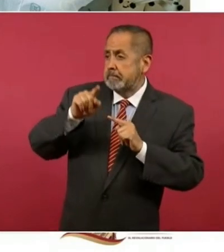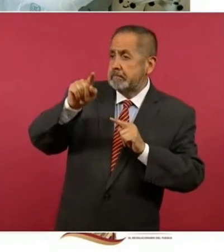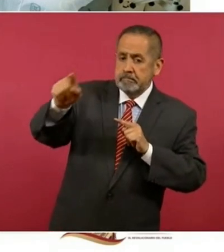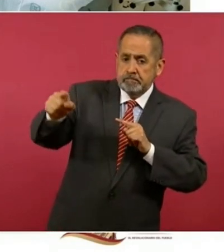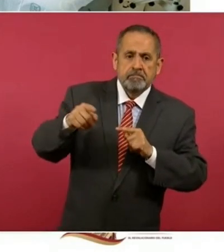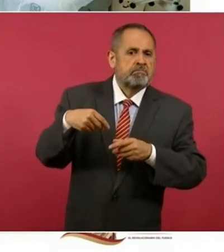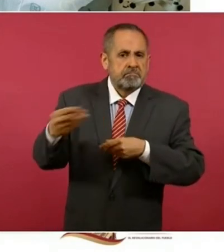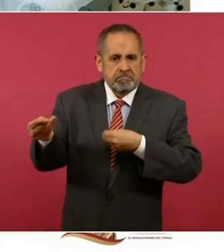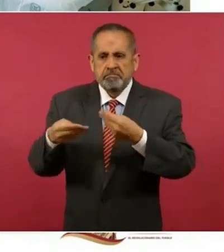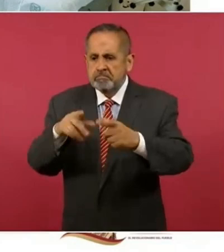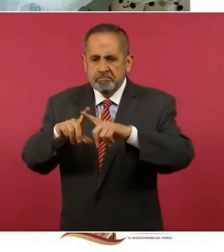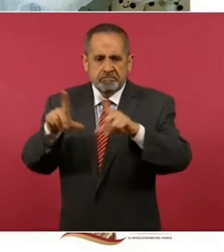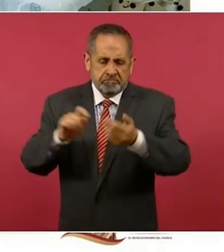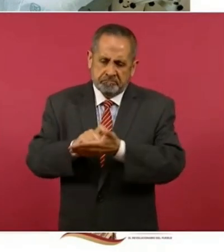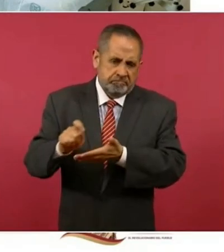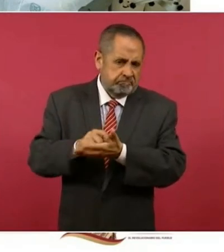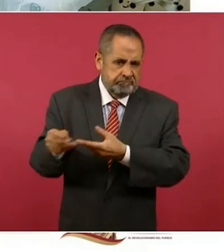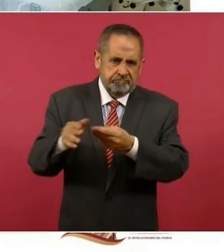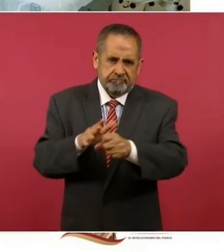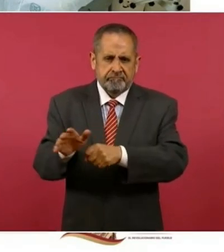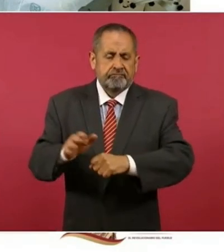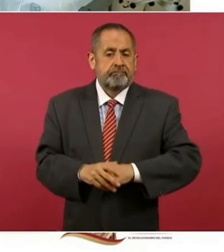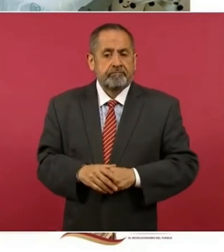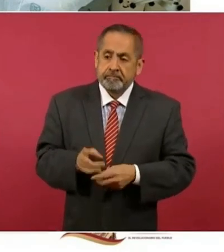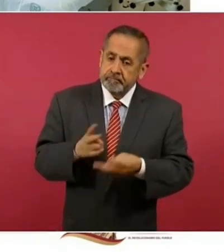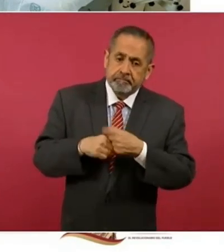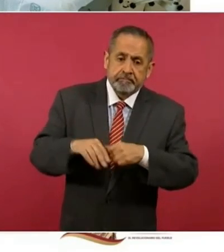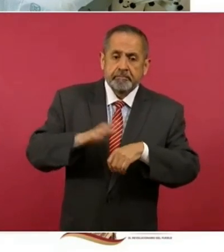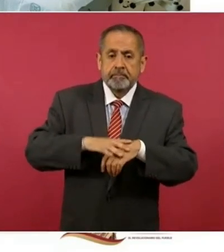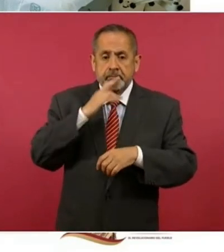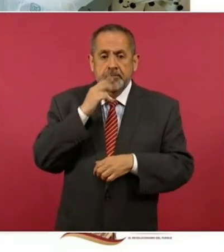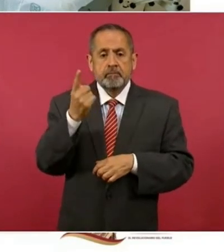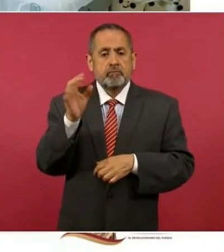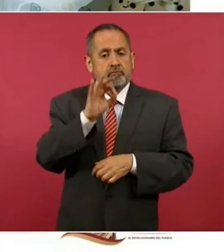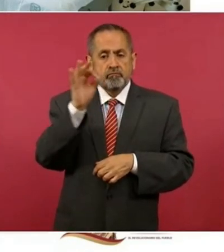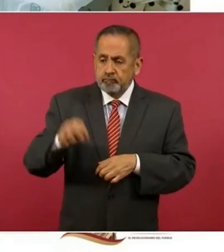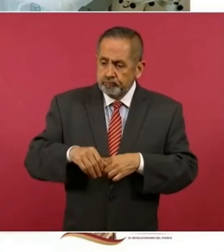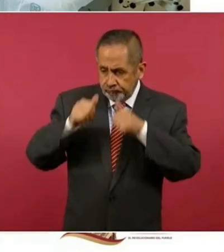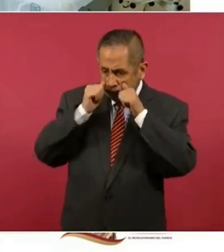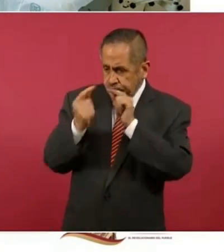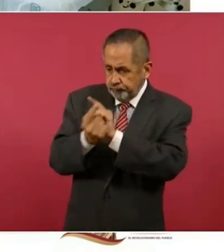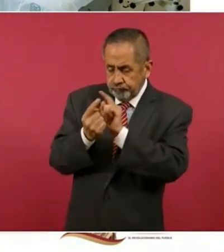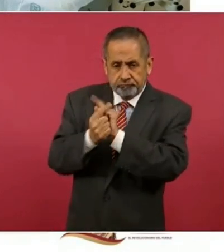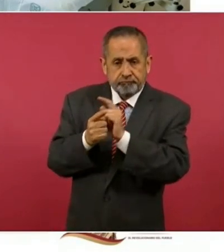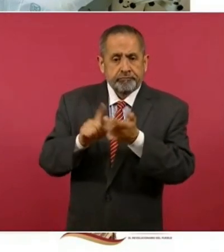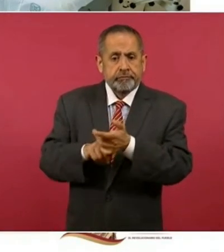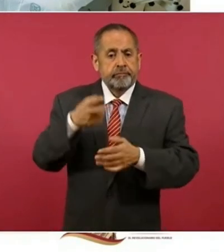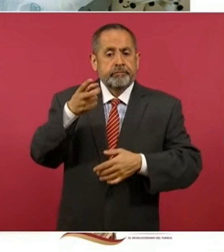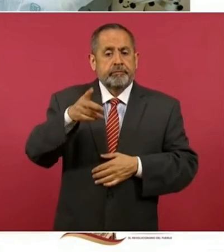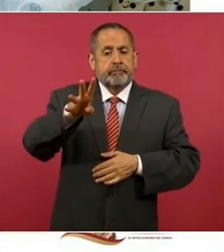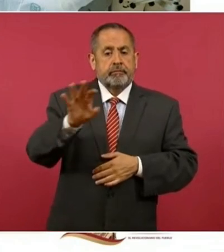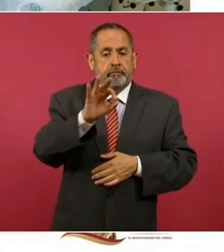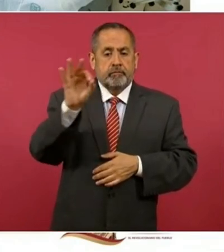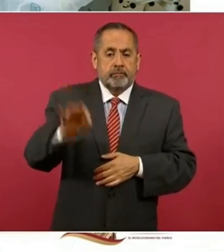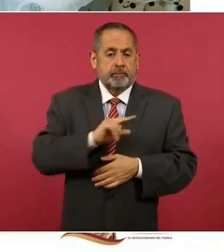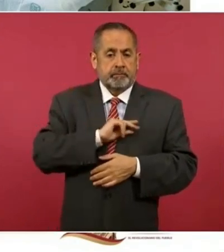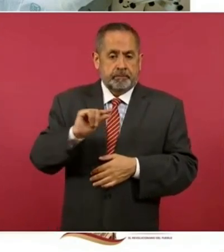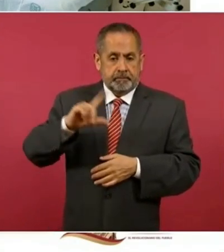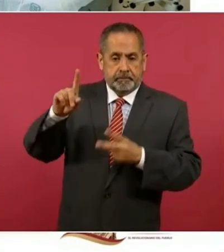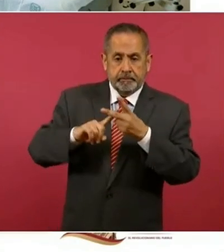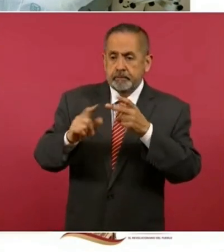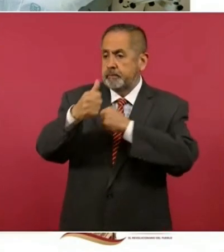de recetas surtidas. La productividad se incrementó en 1% en consultas de medicina familiar, 39% en consultas de